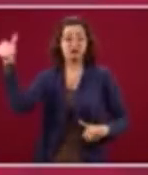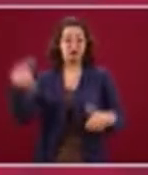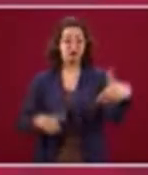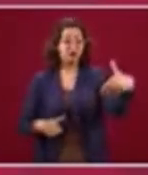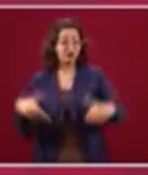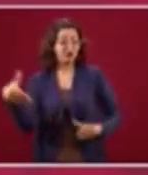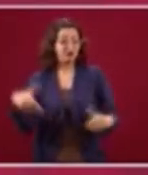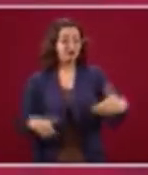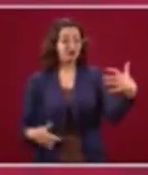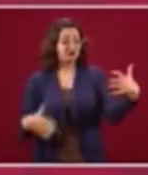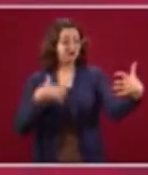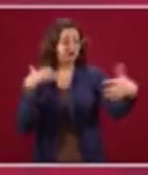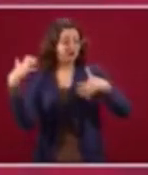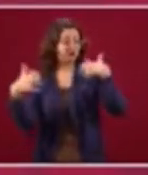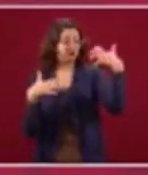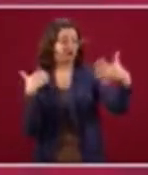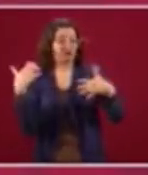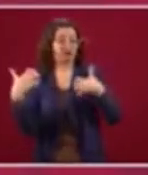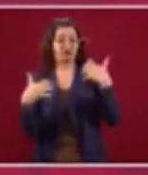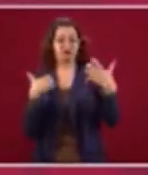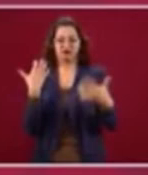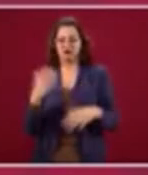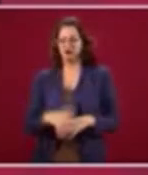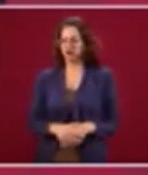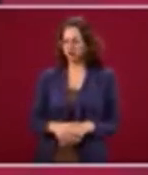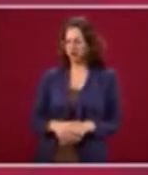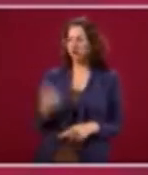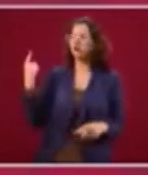pero ¿quién los manda?